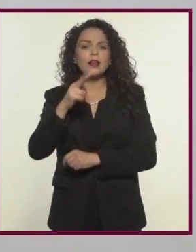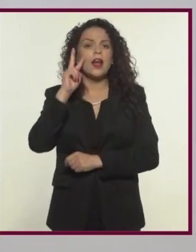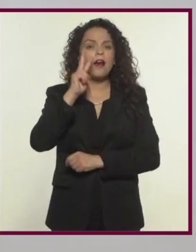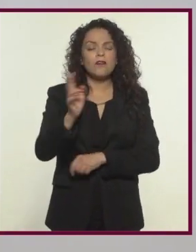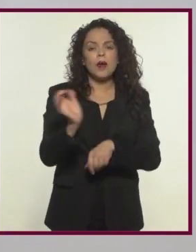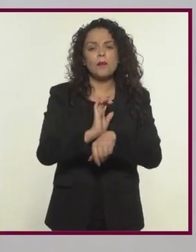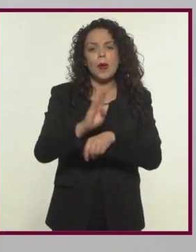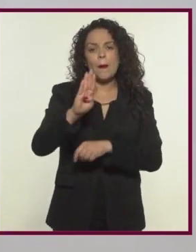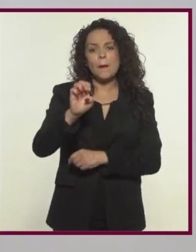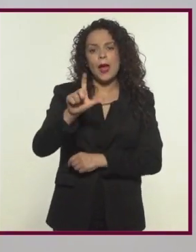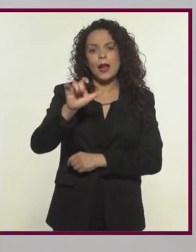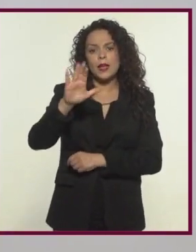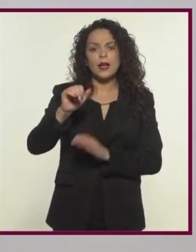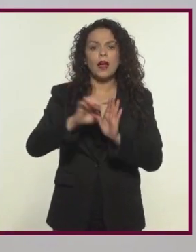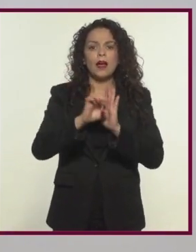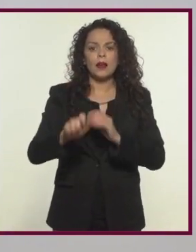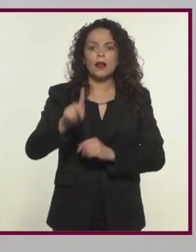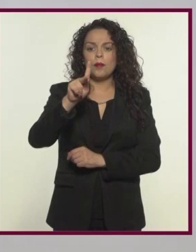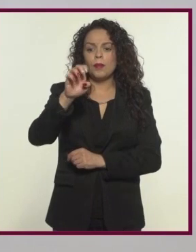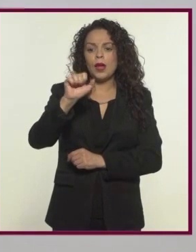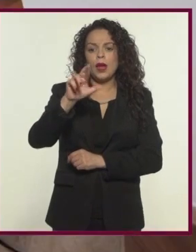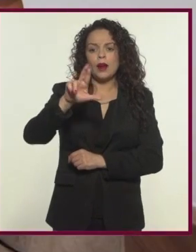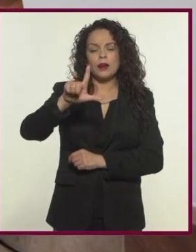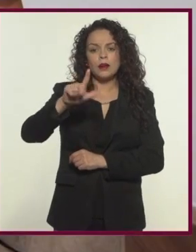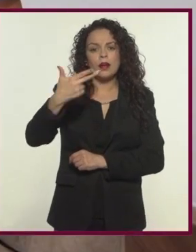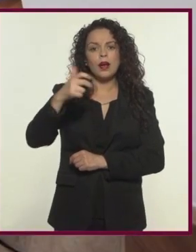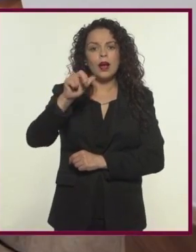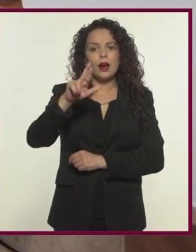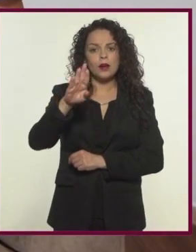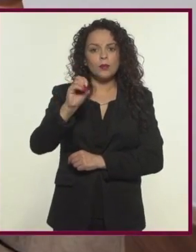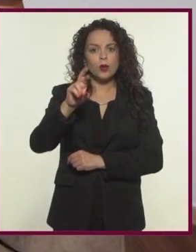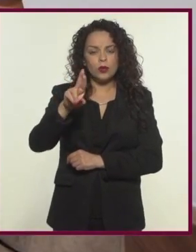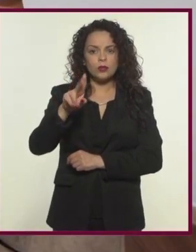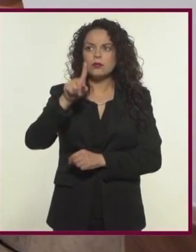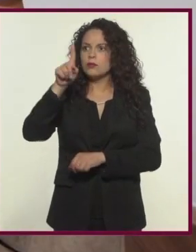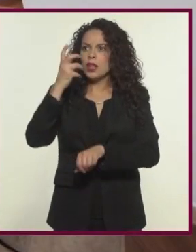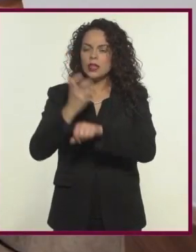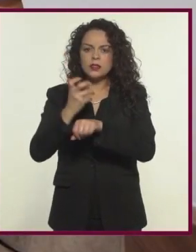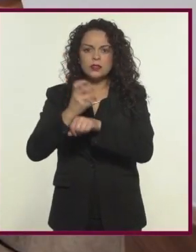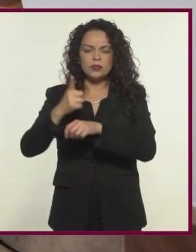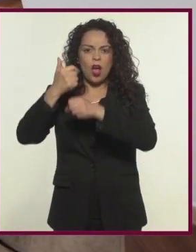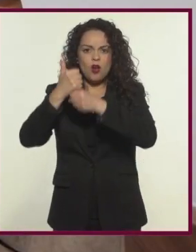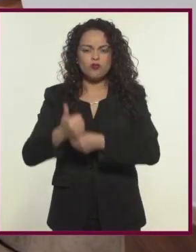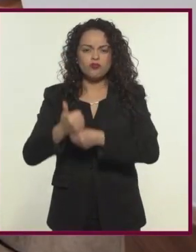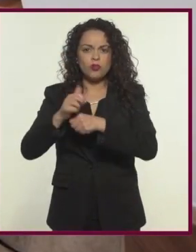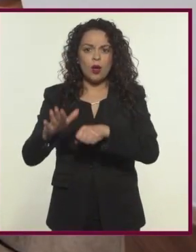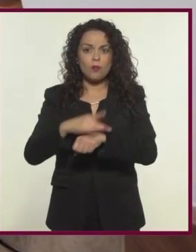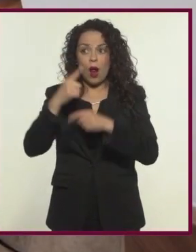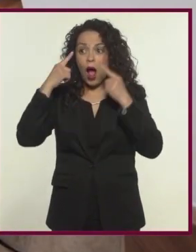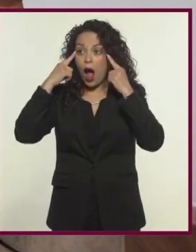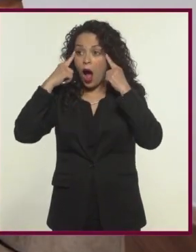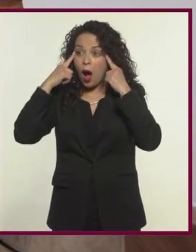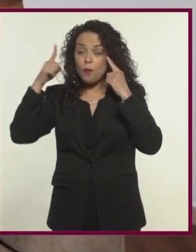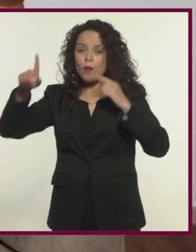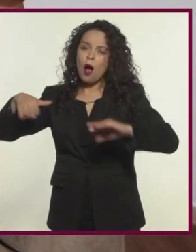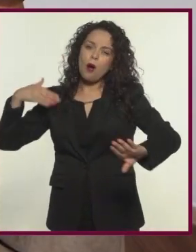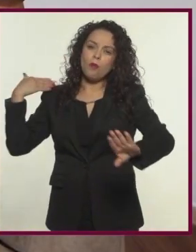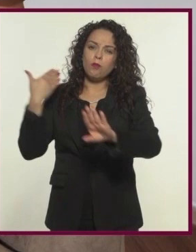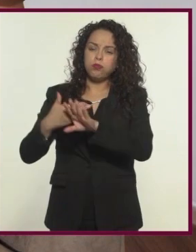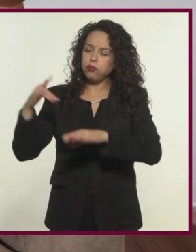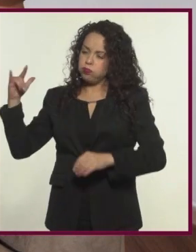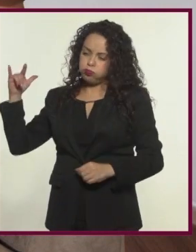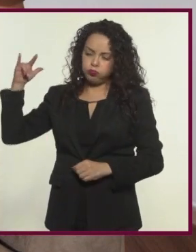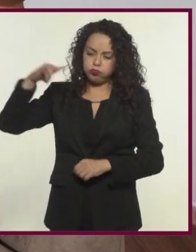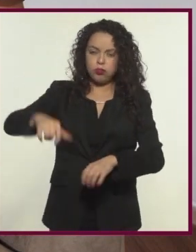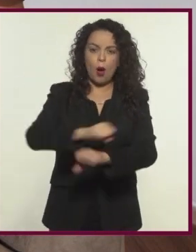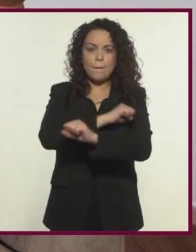algunas películas bélicas, como Pearl Harbor, en la que los estadounidenses quedan como las víctimas por el ataque japonés. Por